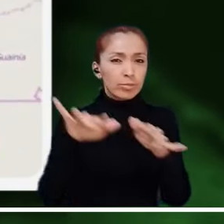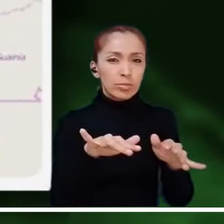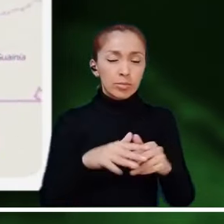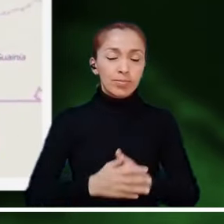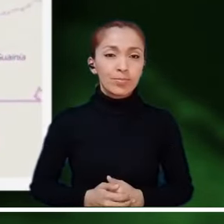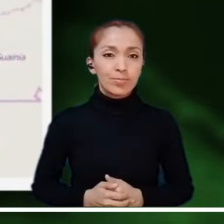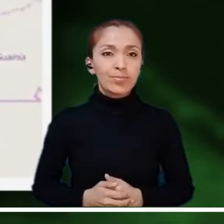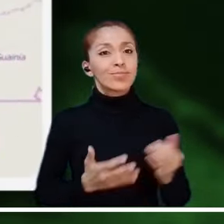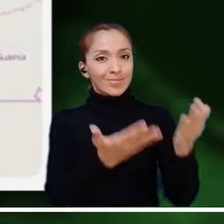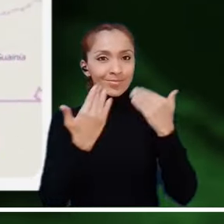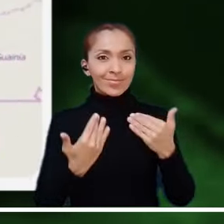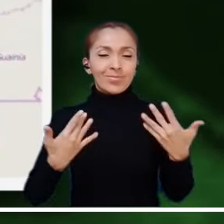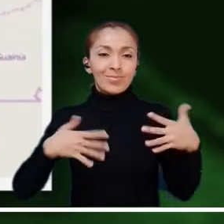por probables deslizamientos. Síguenos en nuestras redes sociales. Nuestro